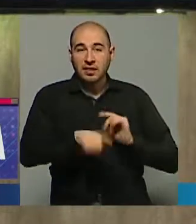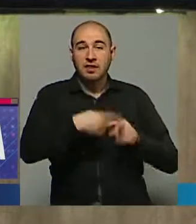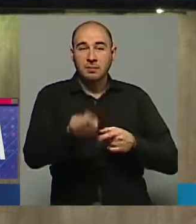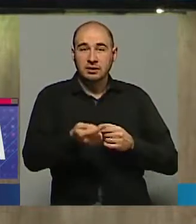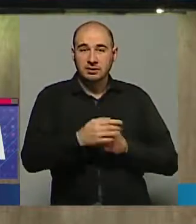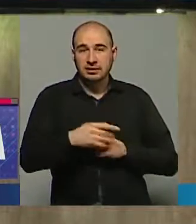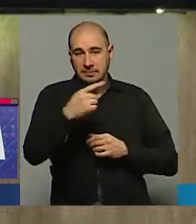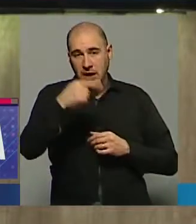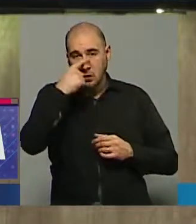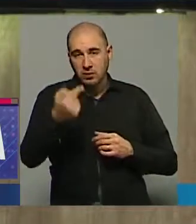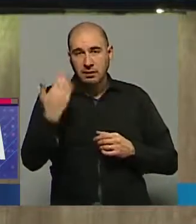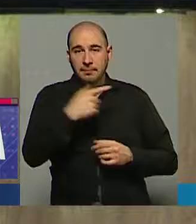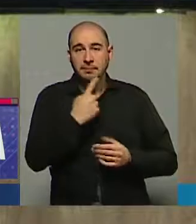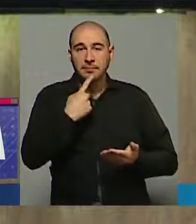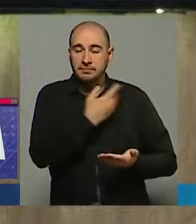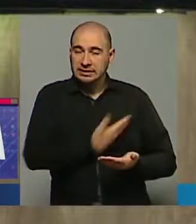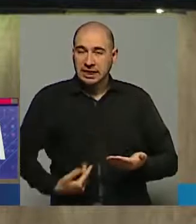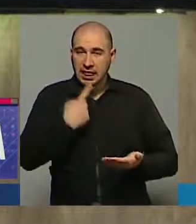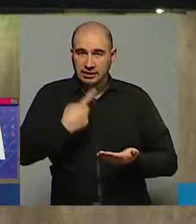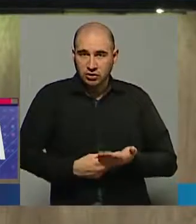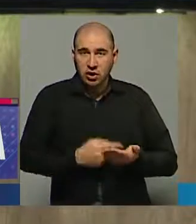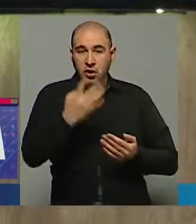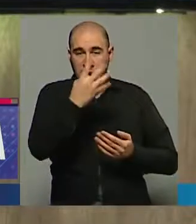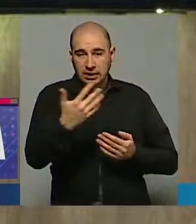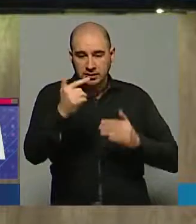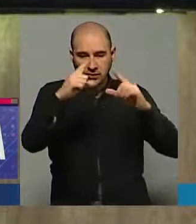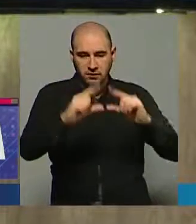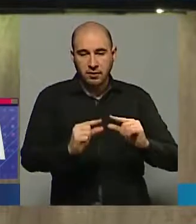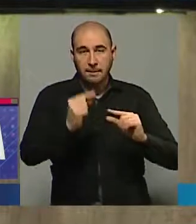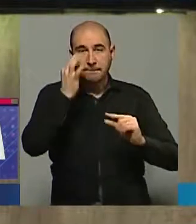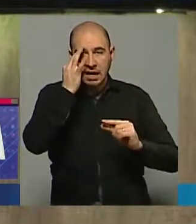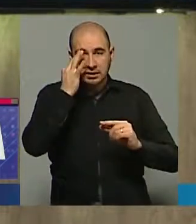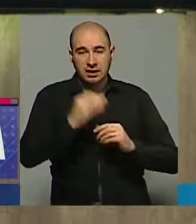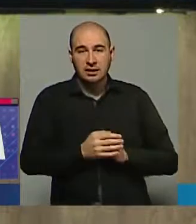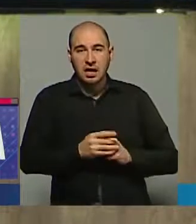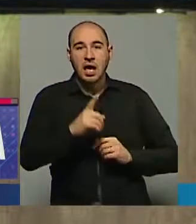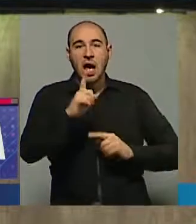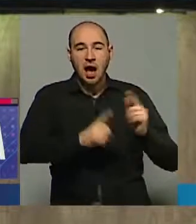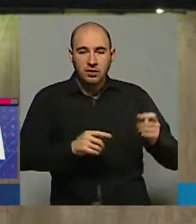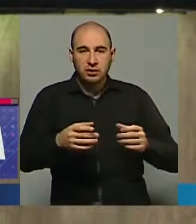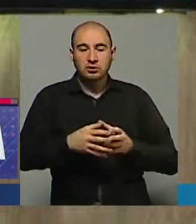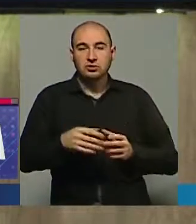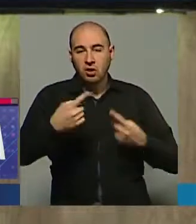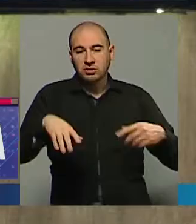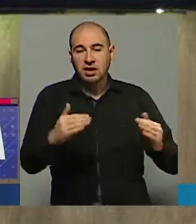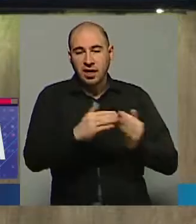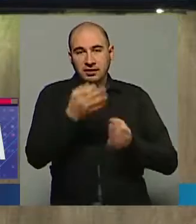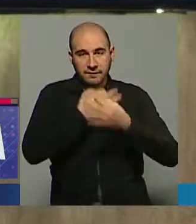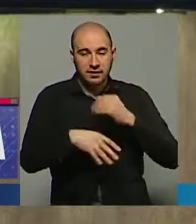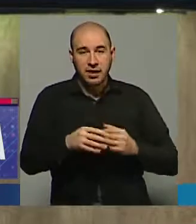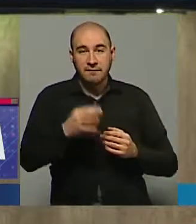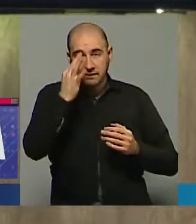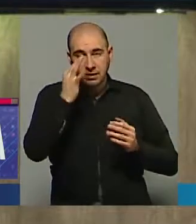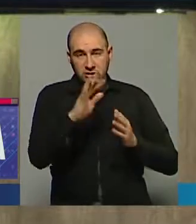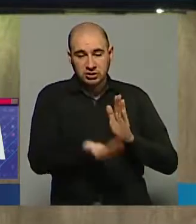de las últimas semanas el presidente tomó la decisión de que ese 45 bajara al 20 y algunas grandes cadenas de electrodomésticos decidieron absorber